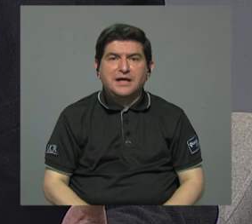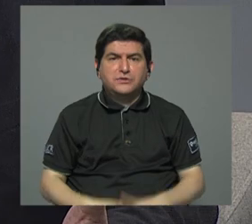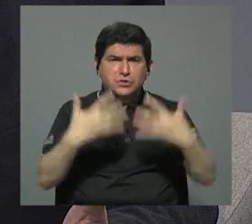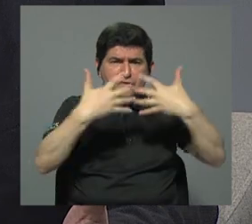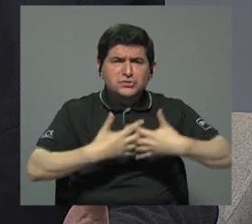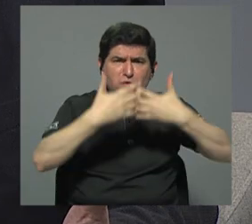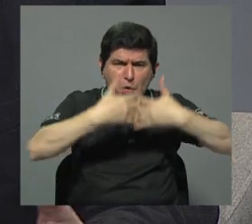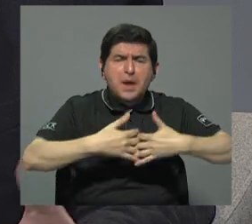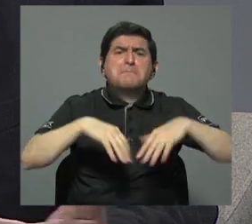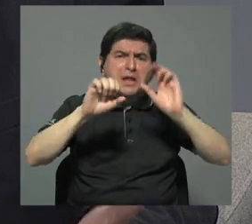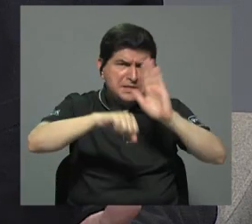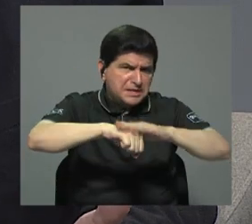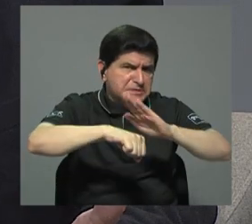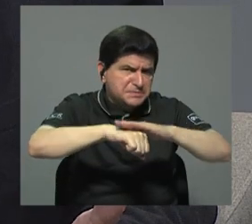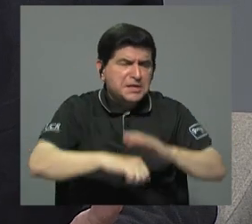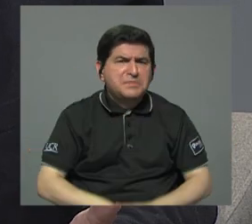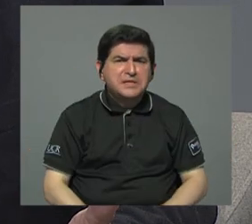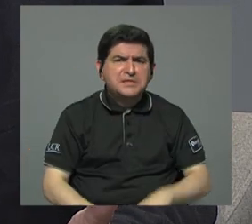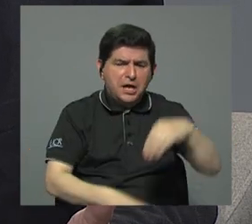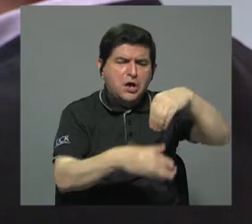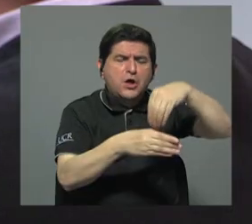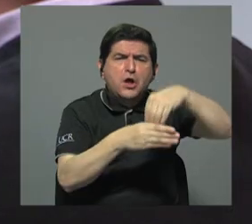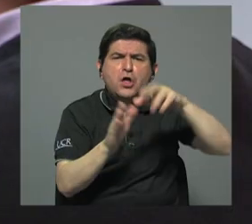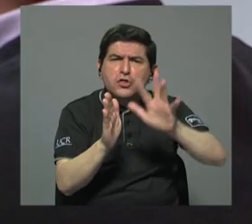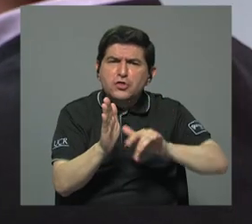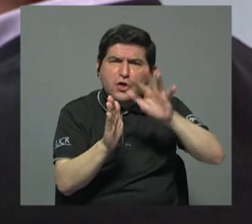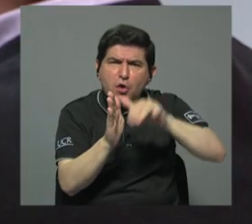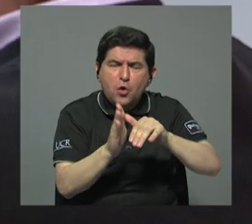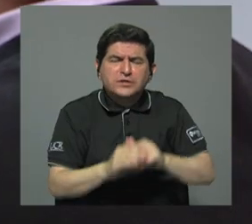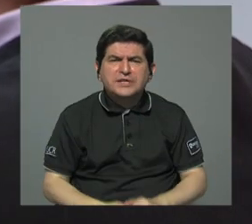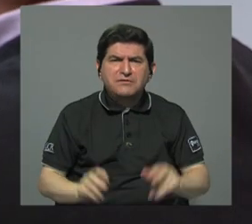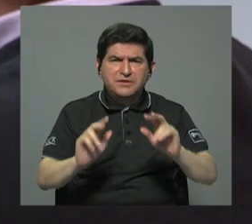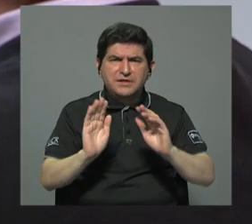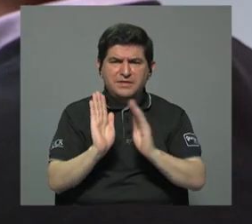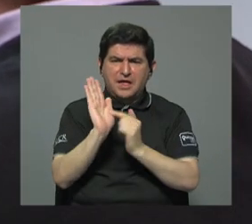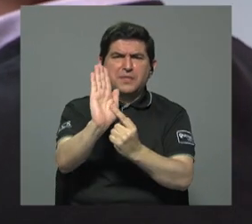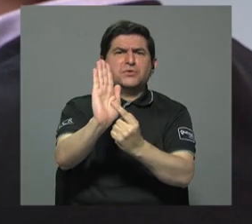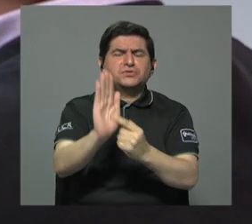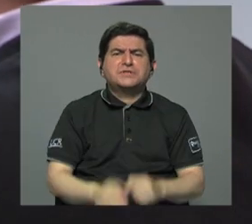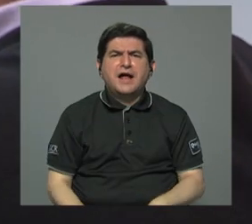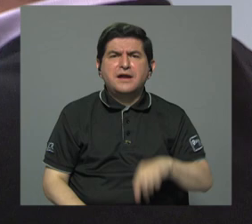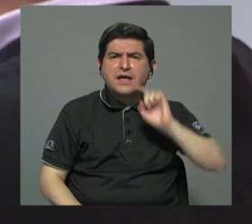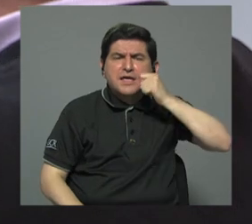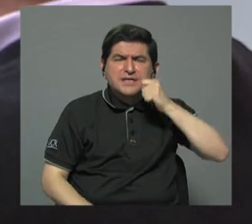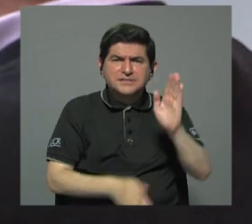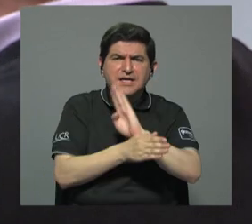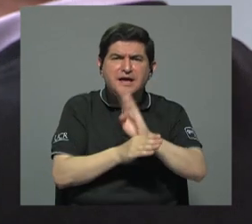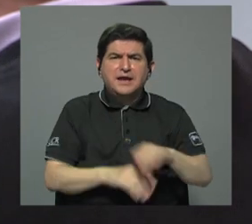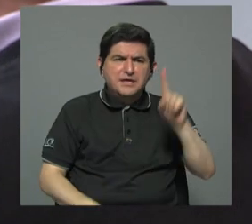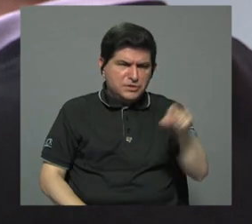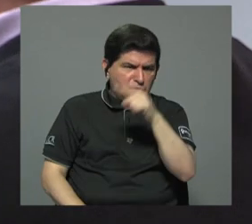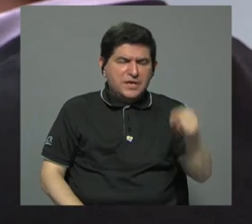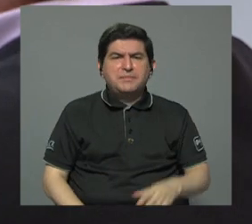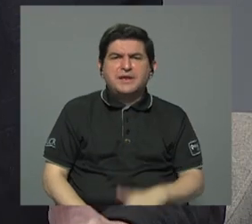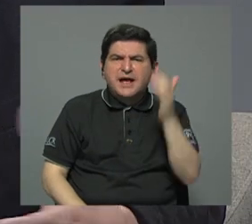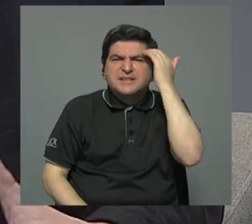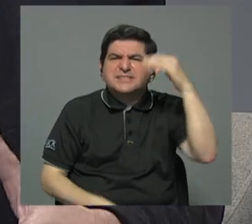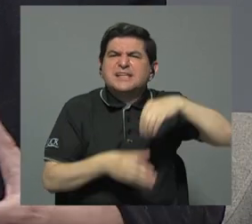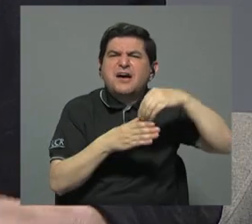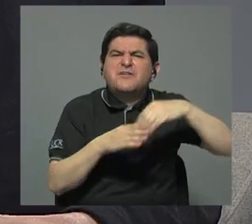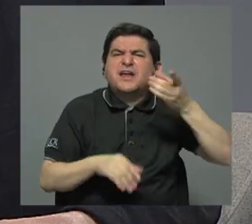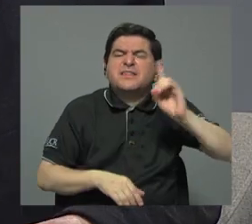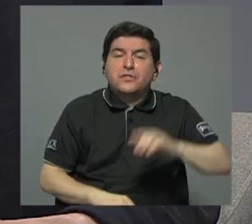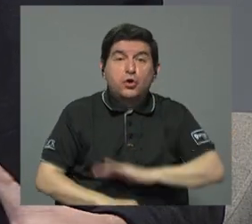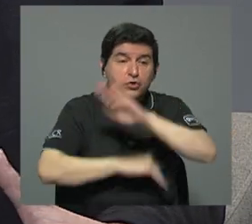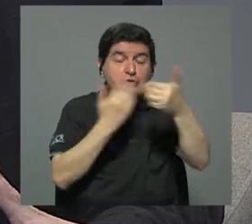están dispuestas a abrir sus libros contables, a levantar su secreto bancario y que discutamos efectivamente cuáles son los ingresos? Porque buscan